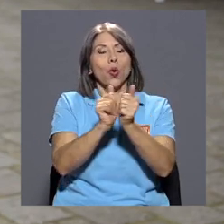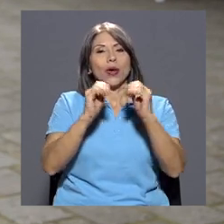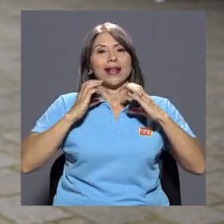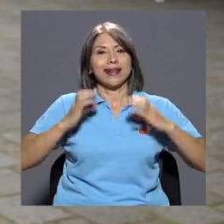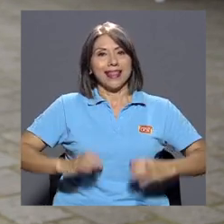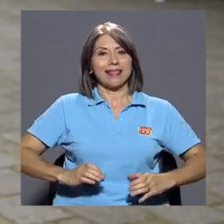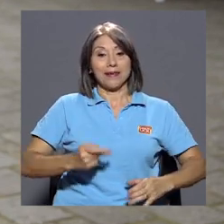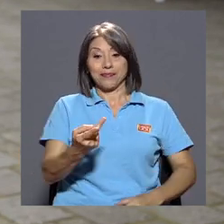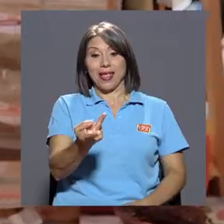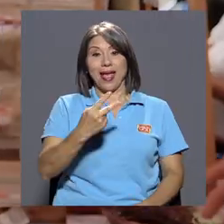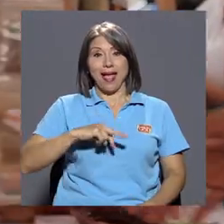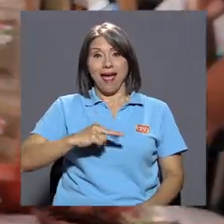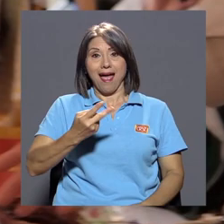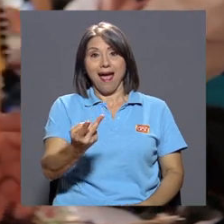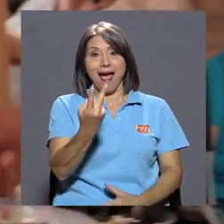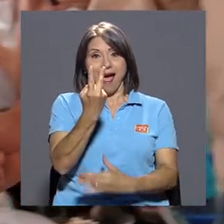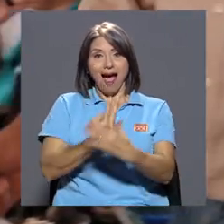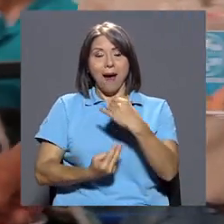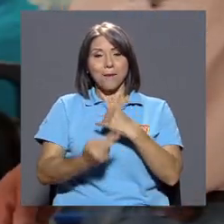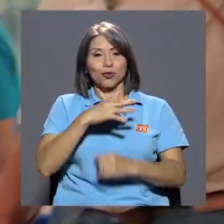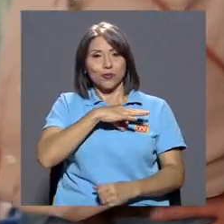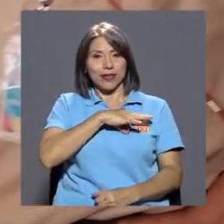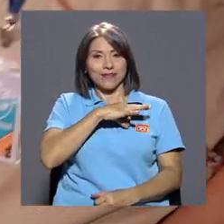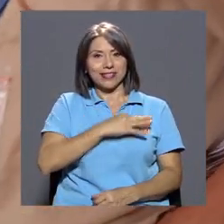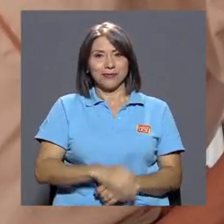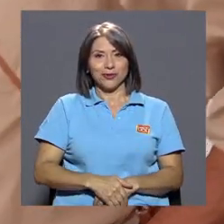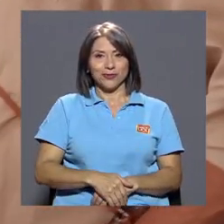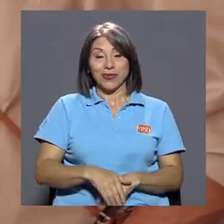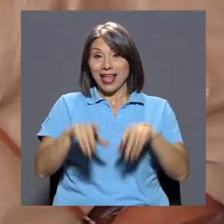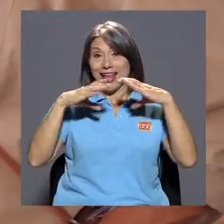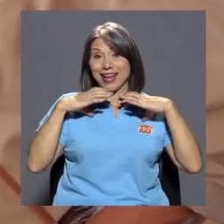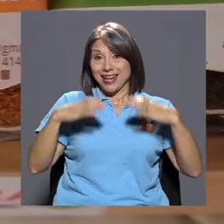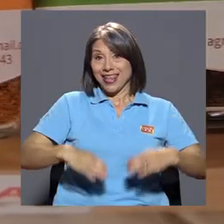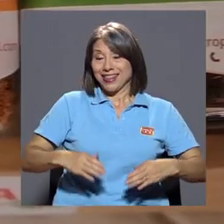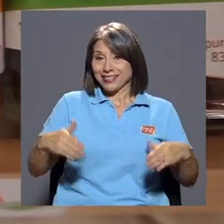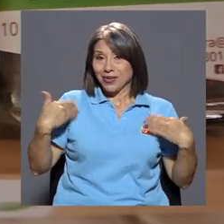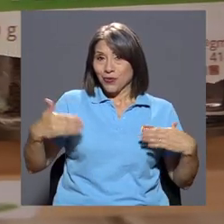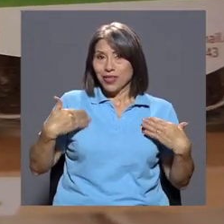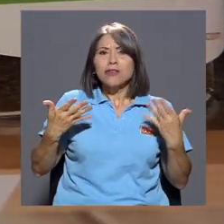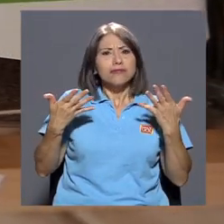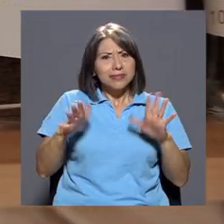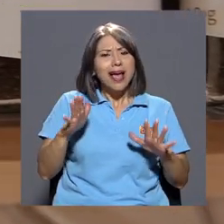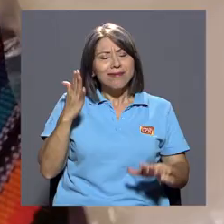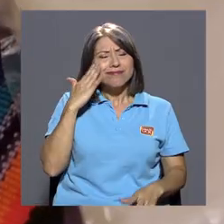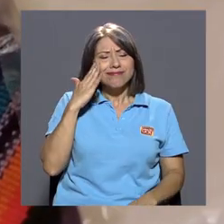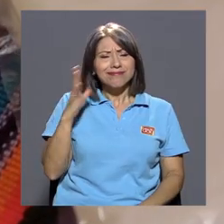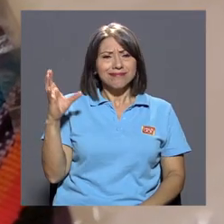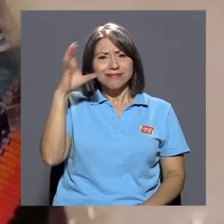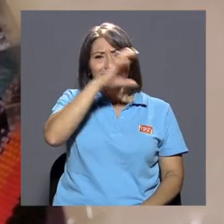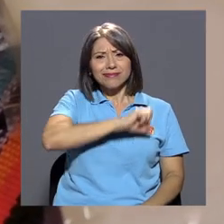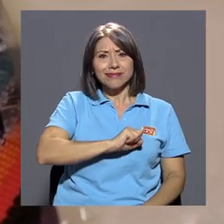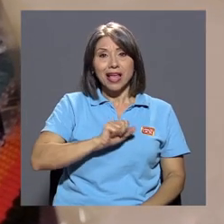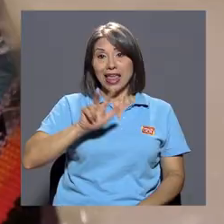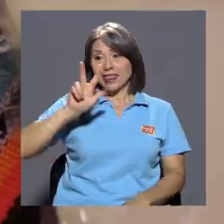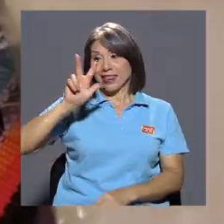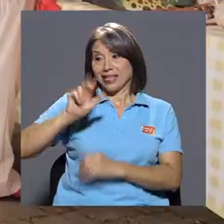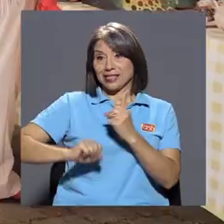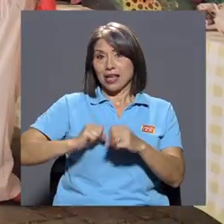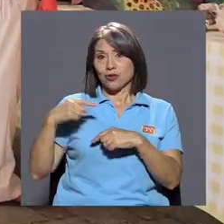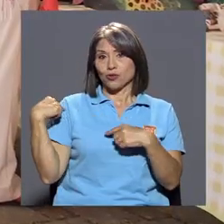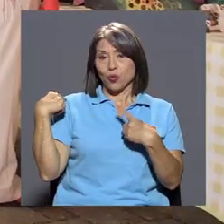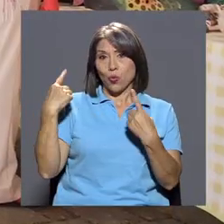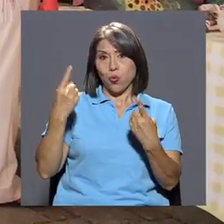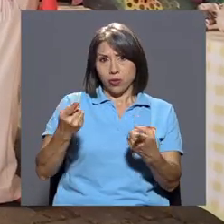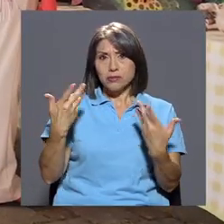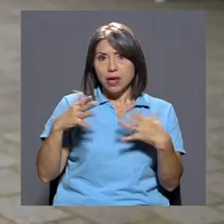nos beneficiemos ambos, que el cliente esté contento y se ha notado, tenemos 3 años de estar